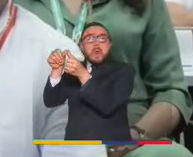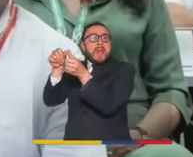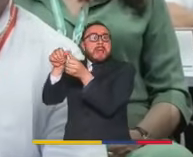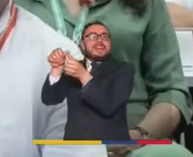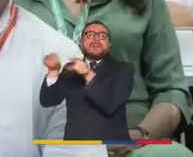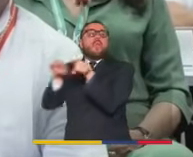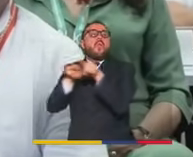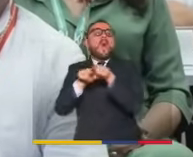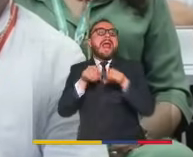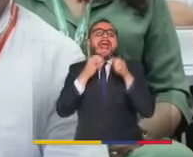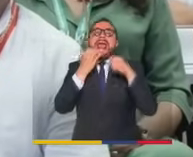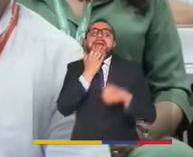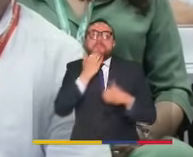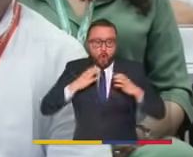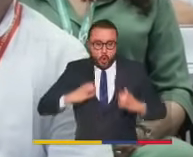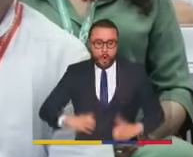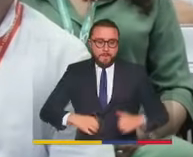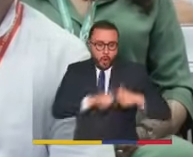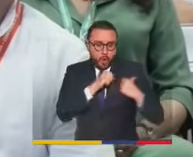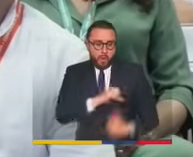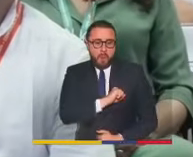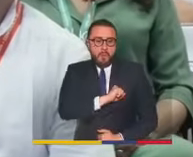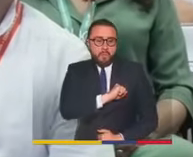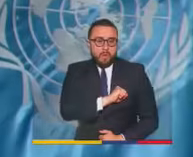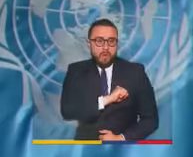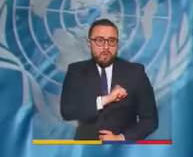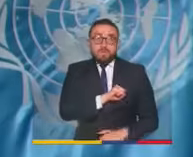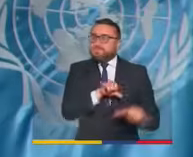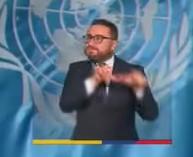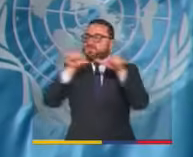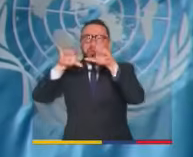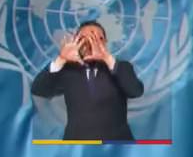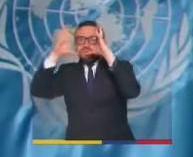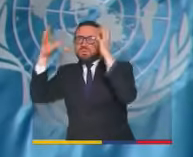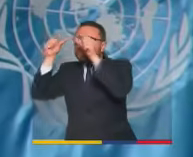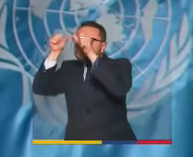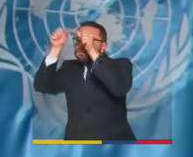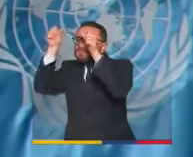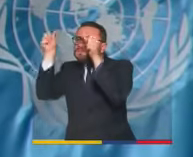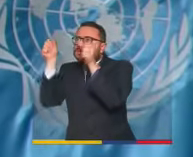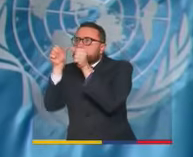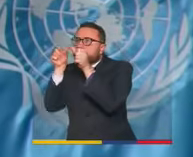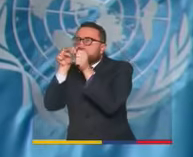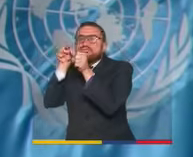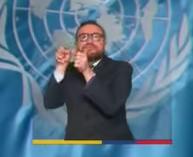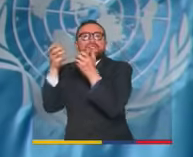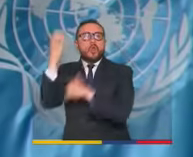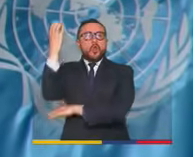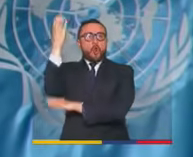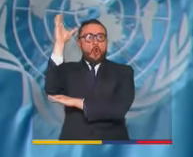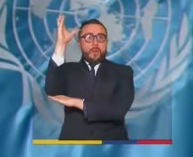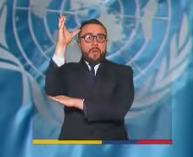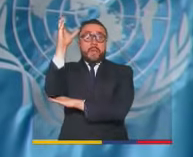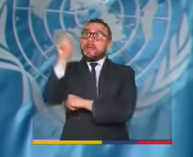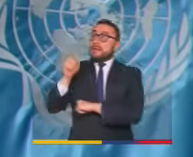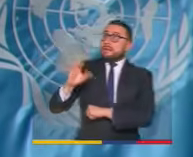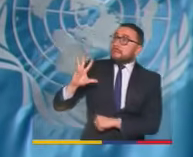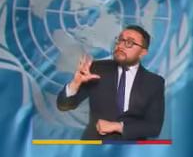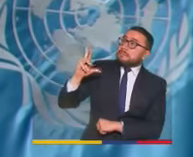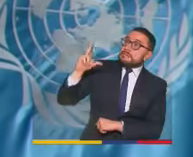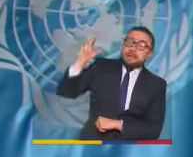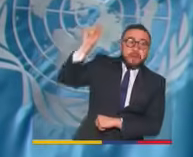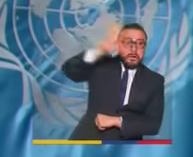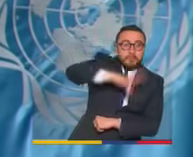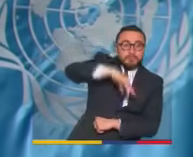nieves perpetuas en las alturas más altas de Colombia, alturas que se desmoronaban en dos o